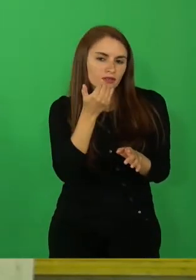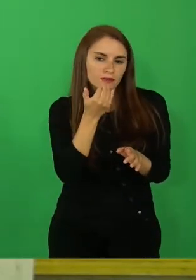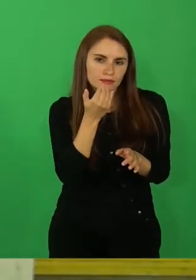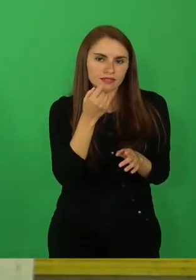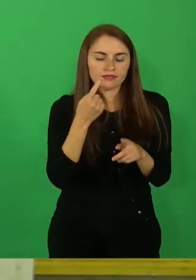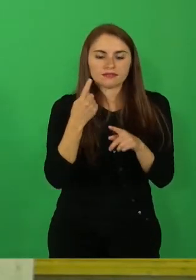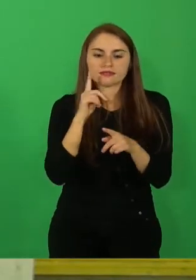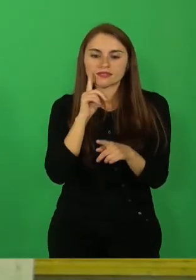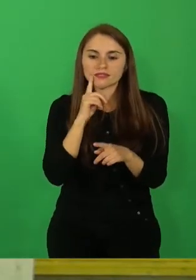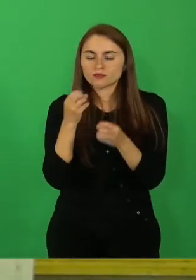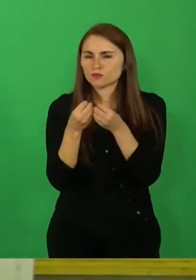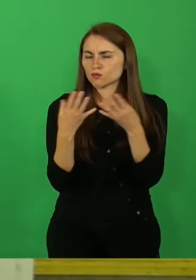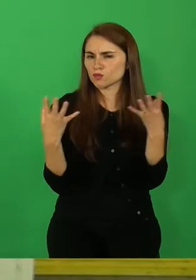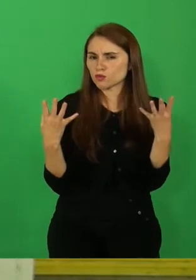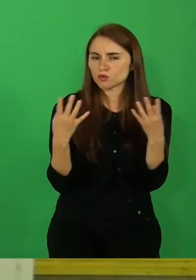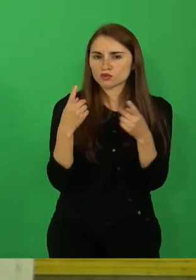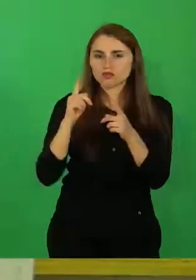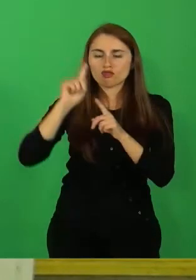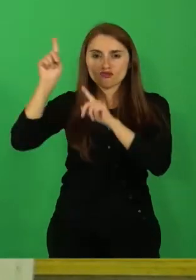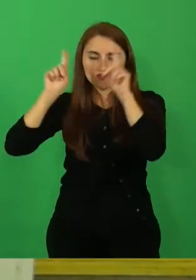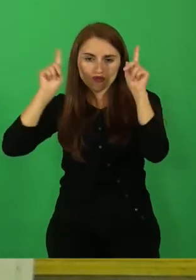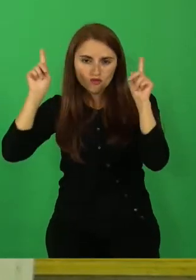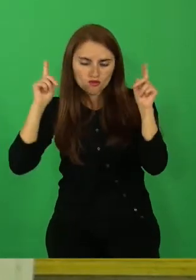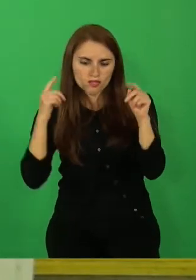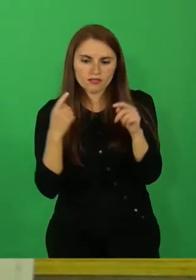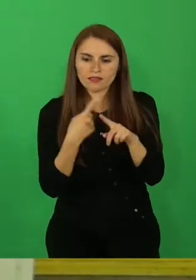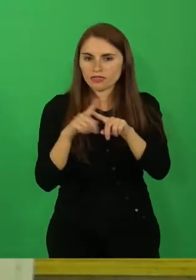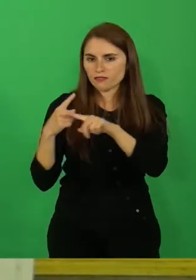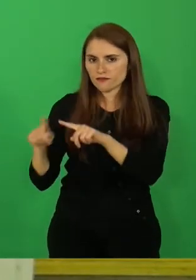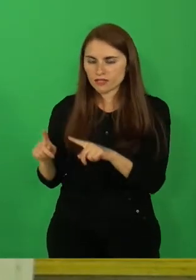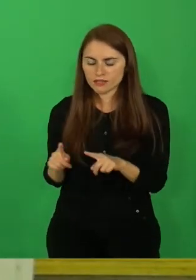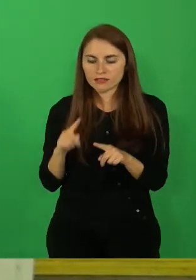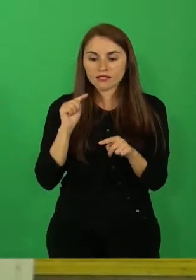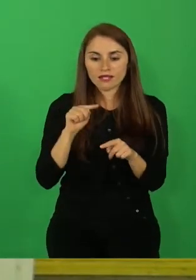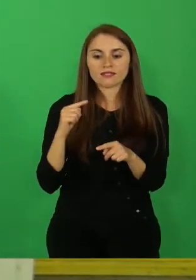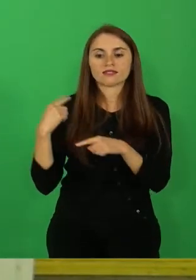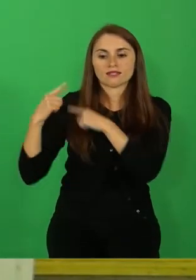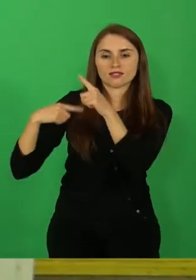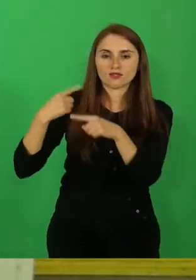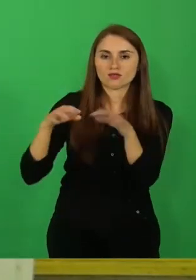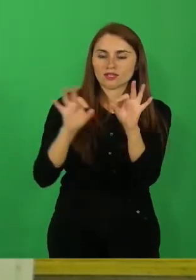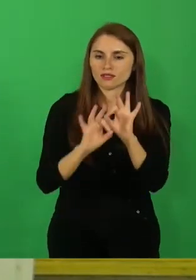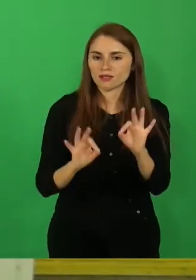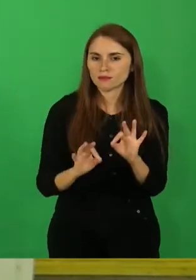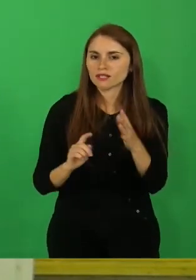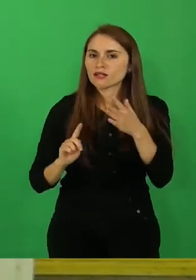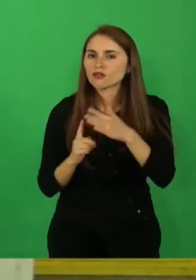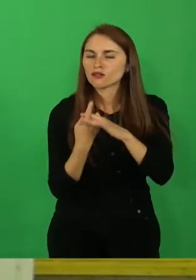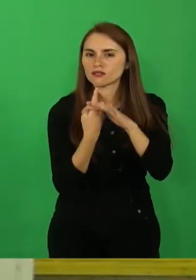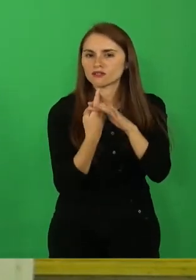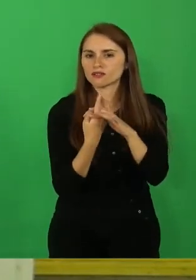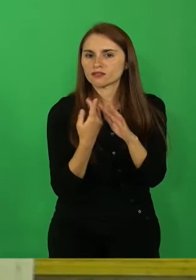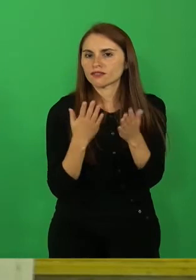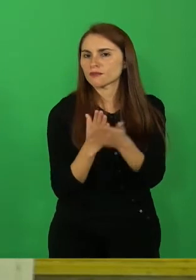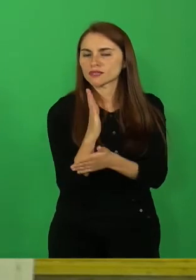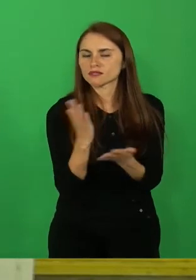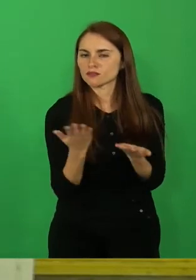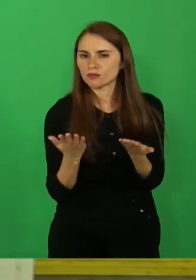hay muchas culturas que también tienen sus propias historias para explicar el origen de ciertas cosas.